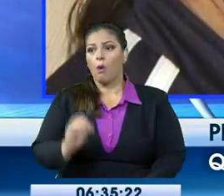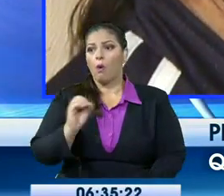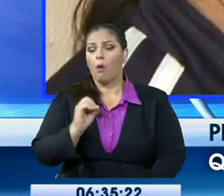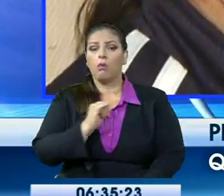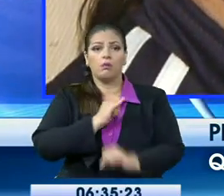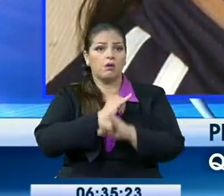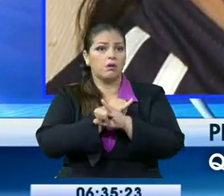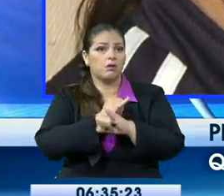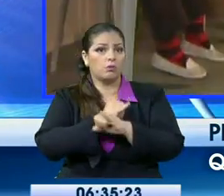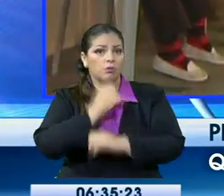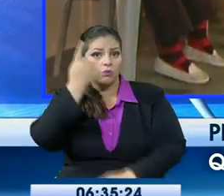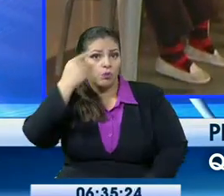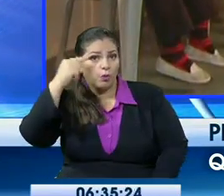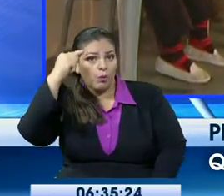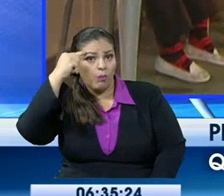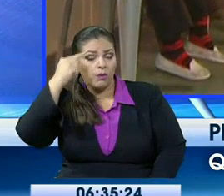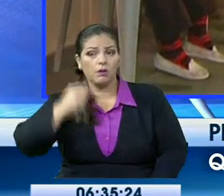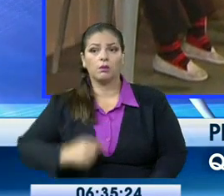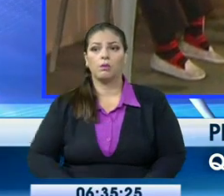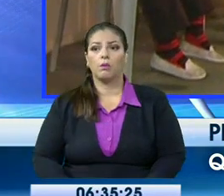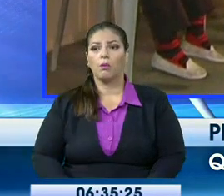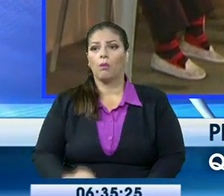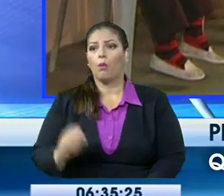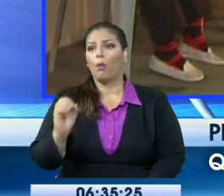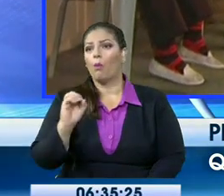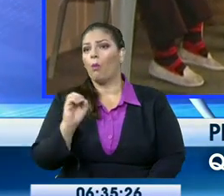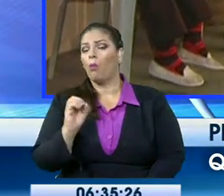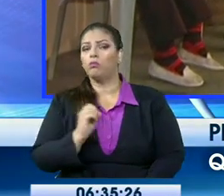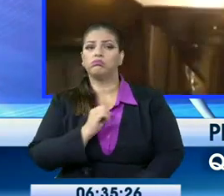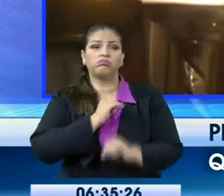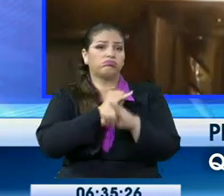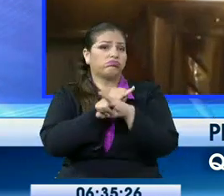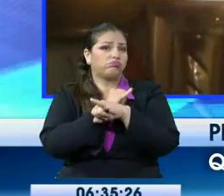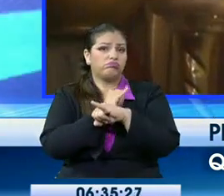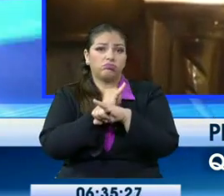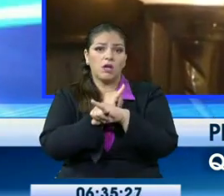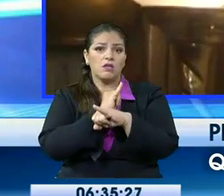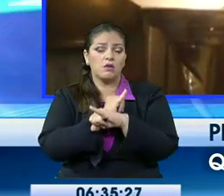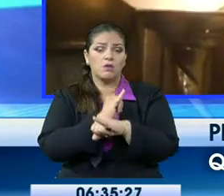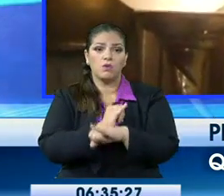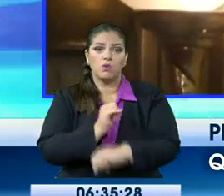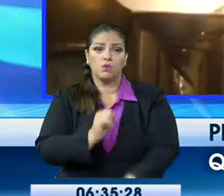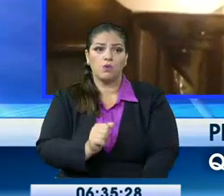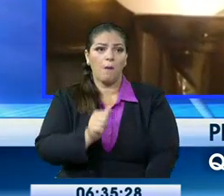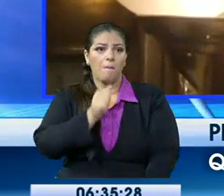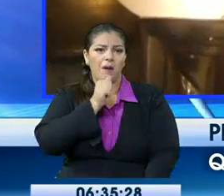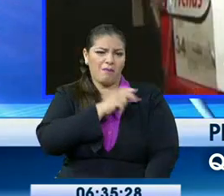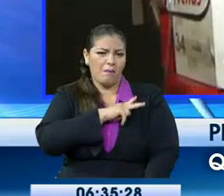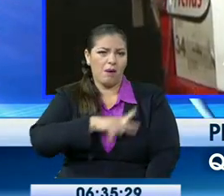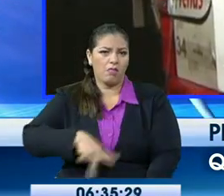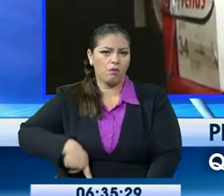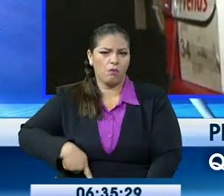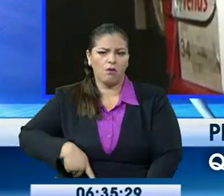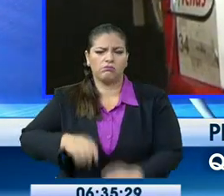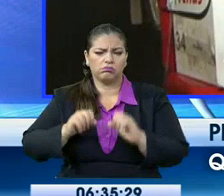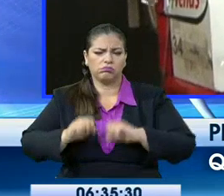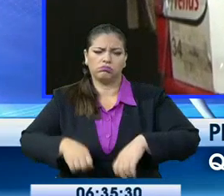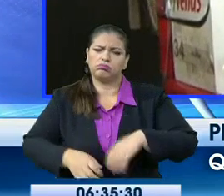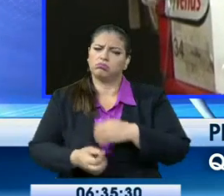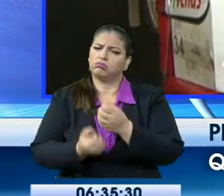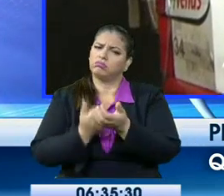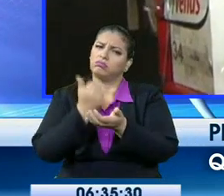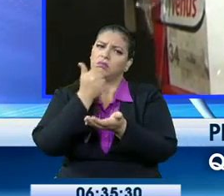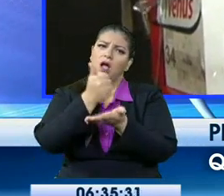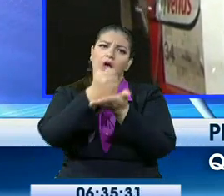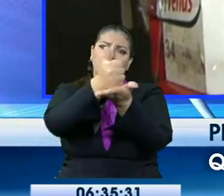qué no pública? ¿Por qué no la cooperación de ustedes, amigos televidentes, solamente en los gastos de las honras fúnebres a las